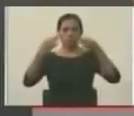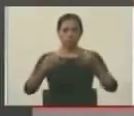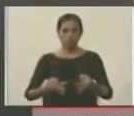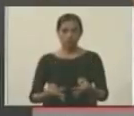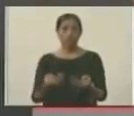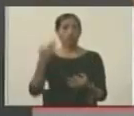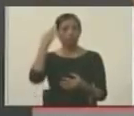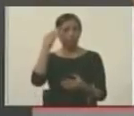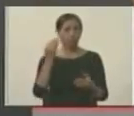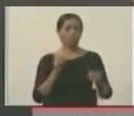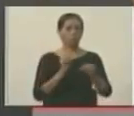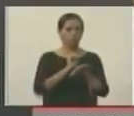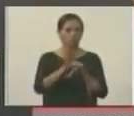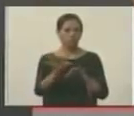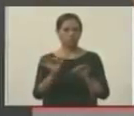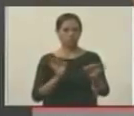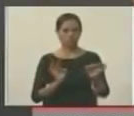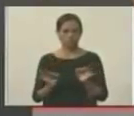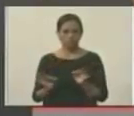supimos llevar.